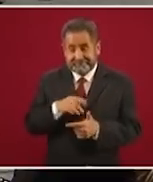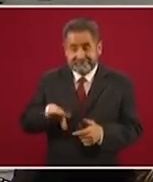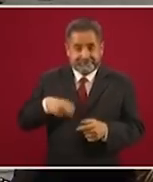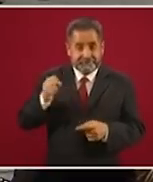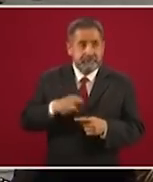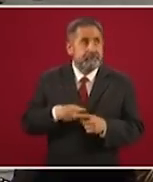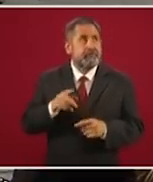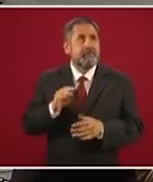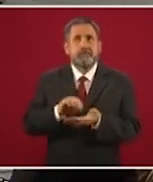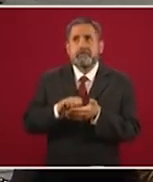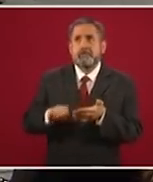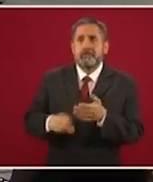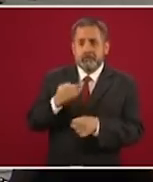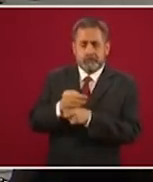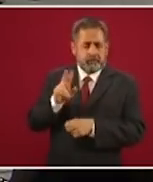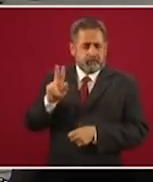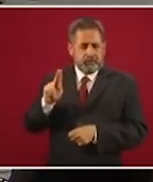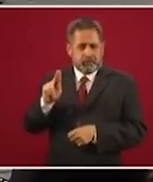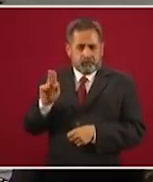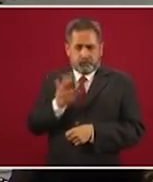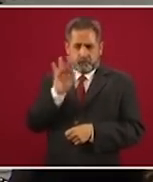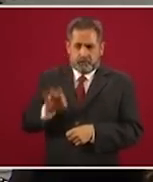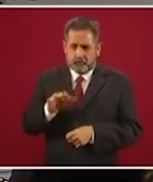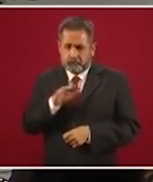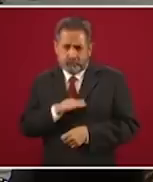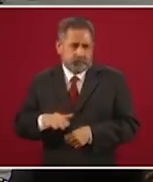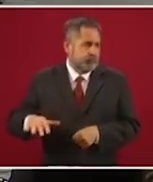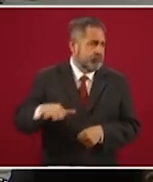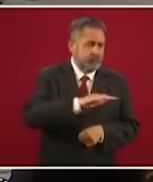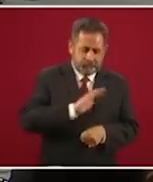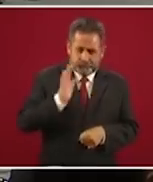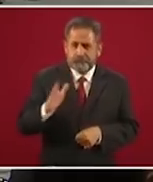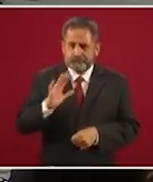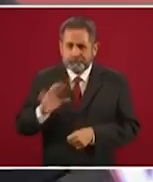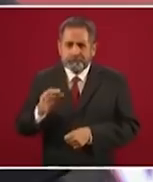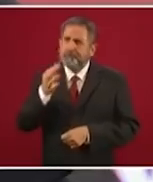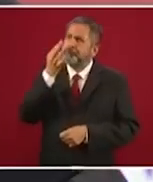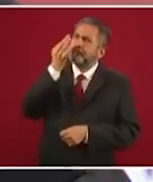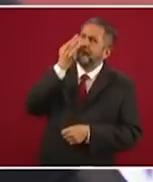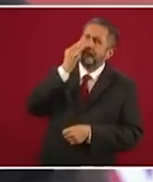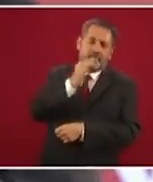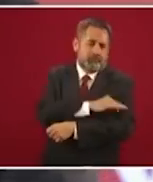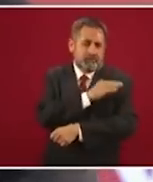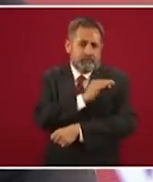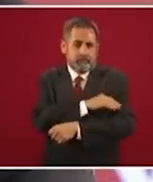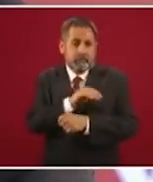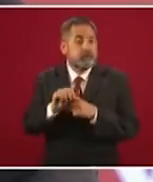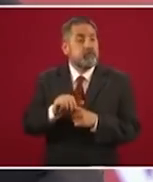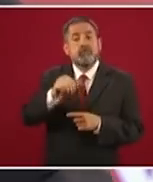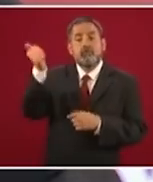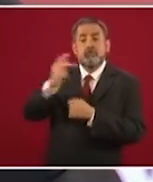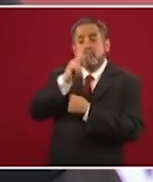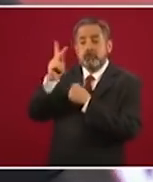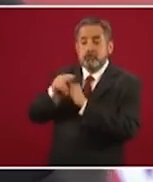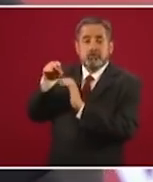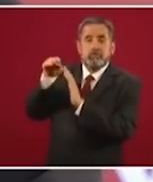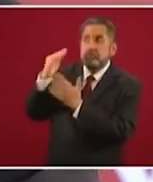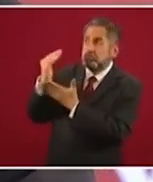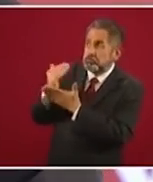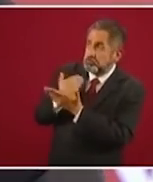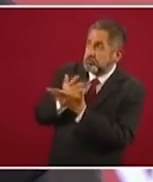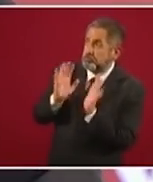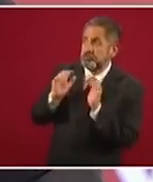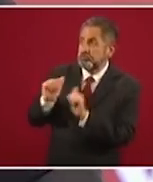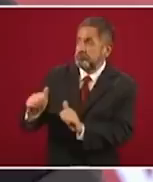del 80% de la población, de una vacunación que en otros países ha declinado por otras razones y